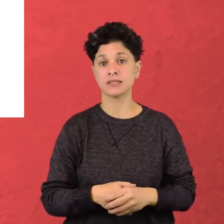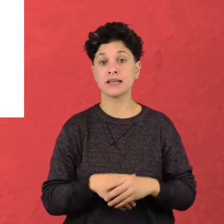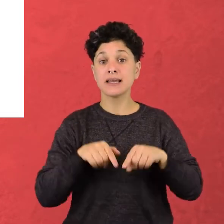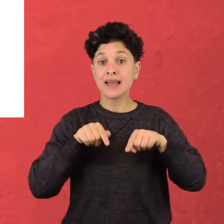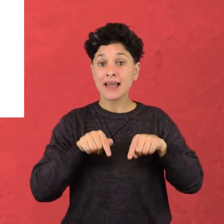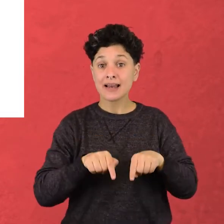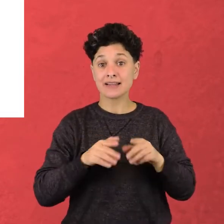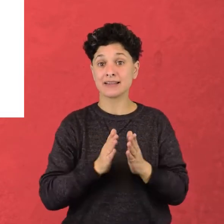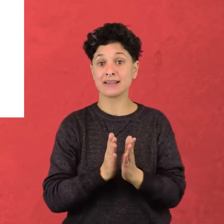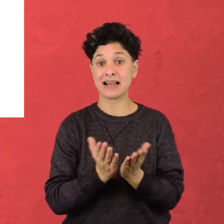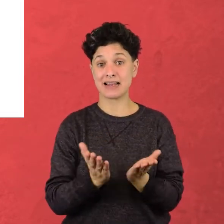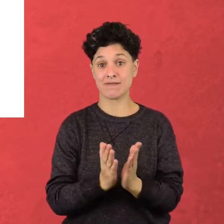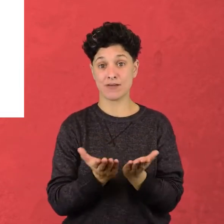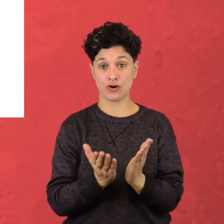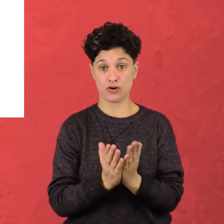práctica,